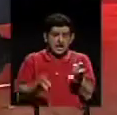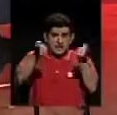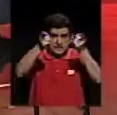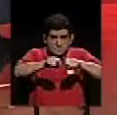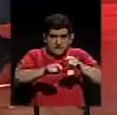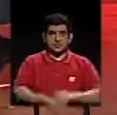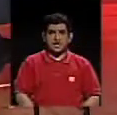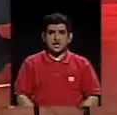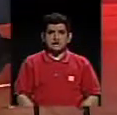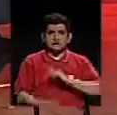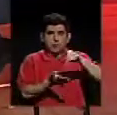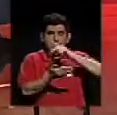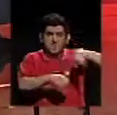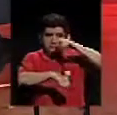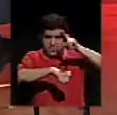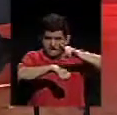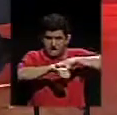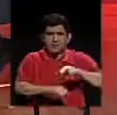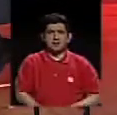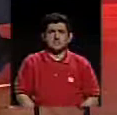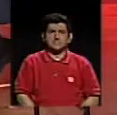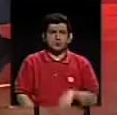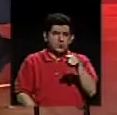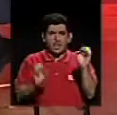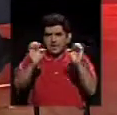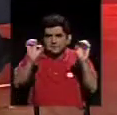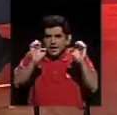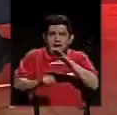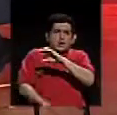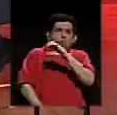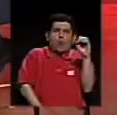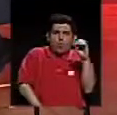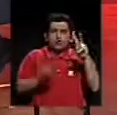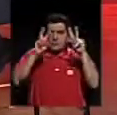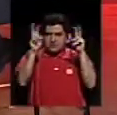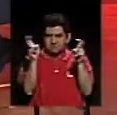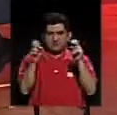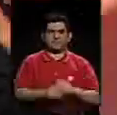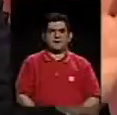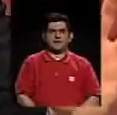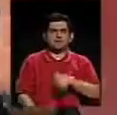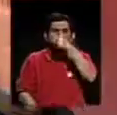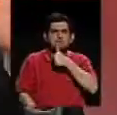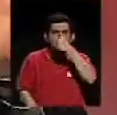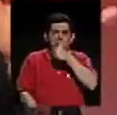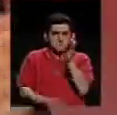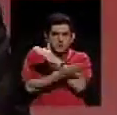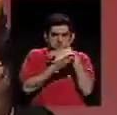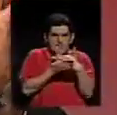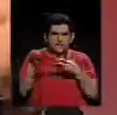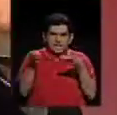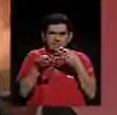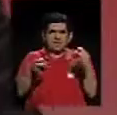puede dedicar parques nacionales a energía, o el tema de la privatización parcial del